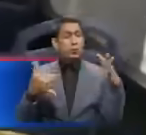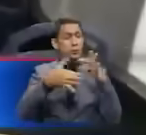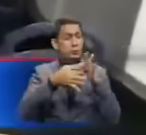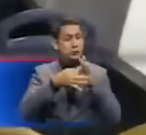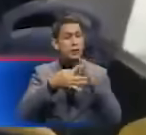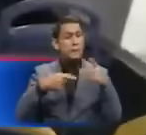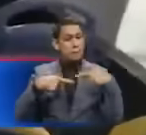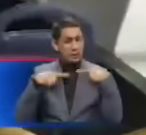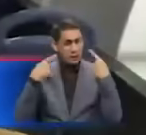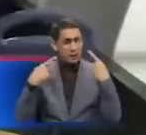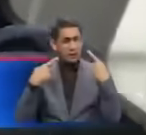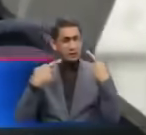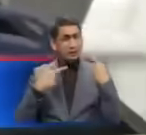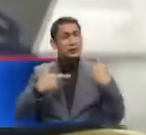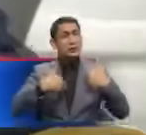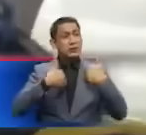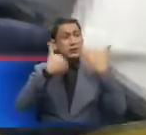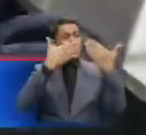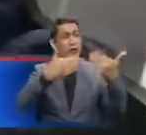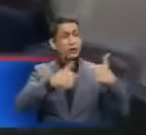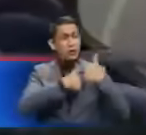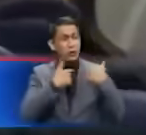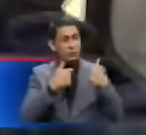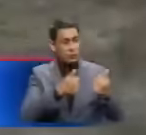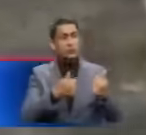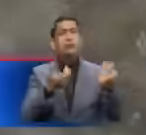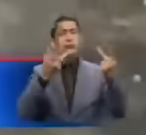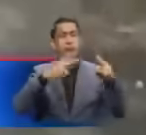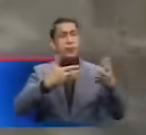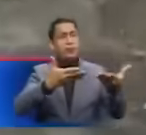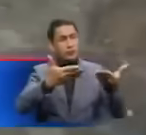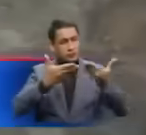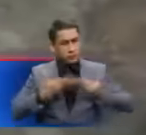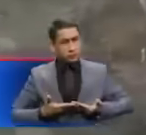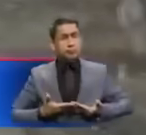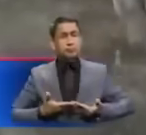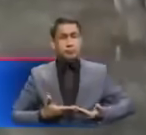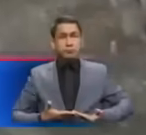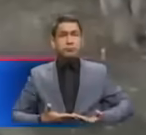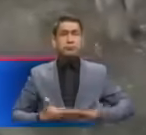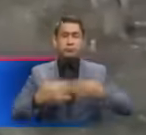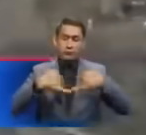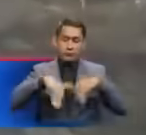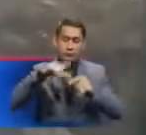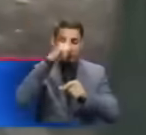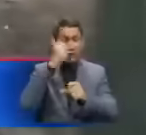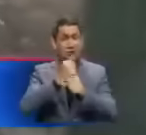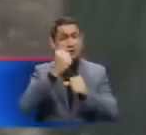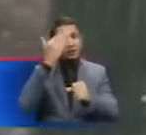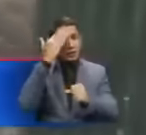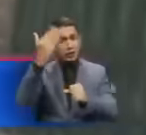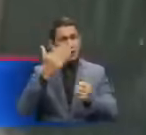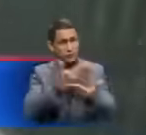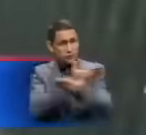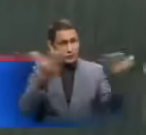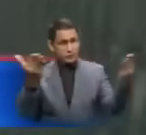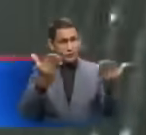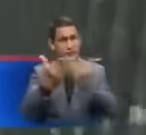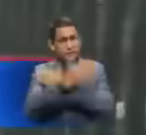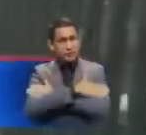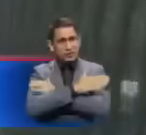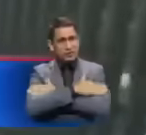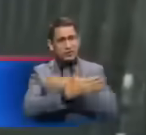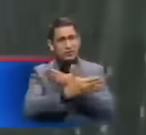buen corazón lo recibe de la misma manera que lo sembró. Me quedaría, pero la pena que voy a seguir camellando. Un saludo para toda la gente, ya sabe, ¿eh?